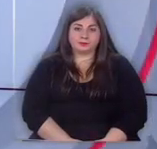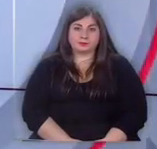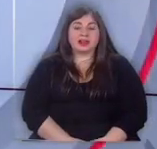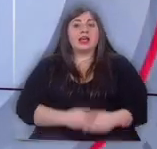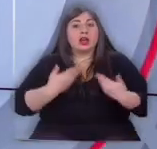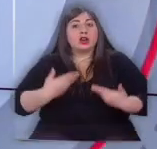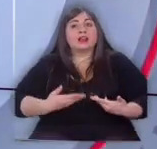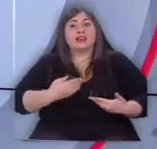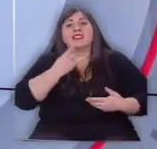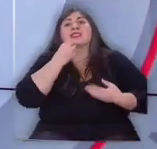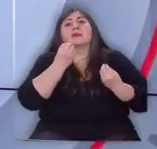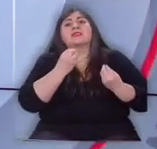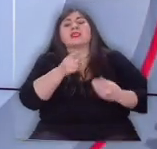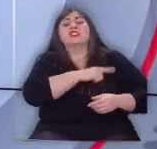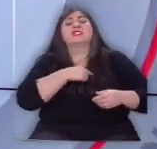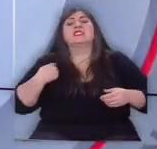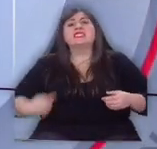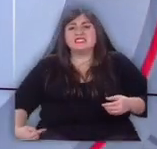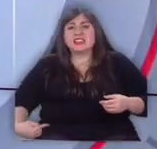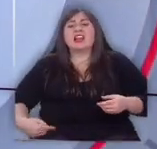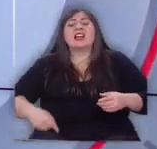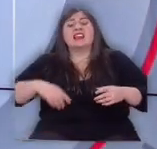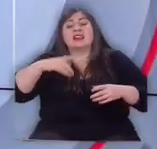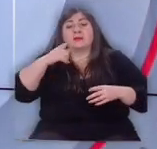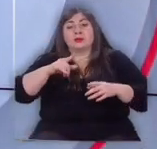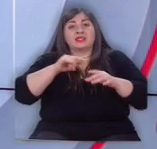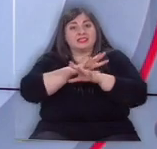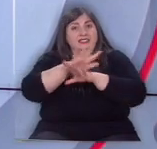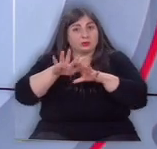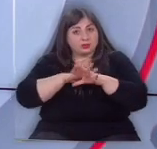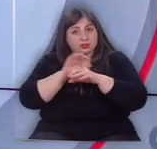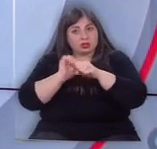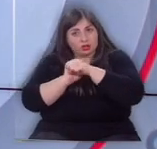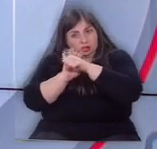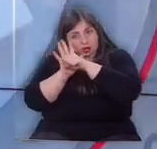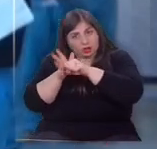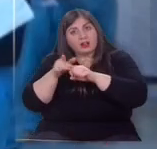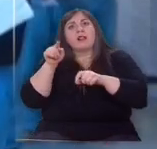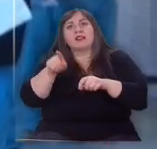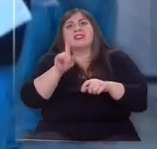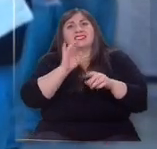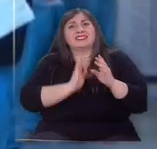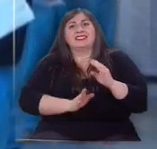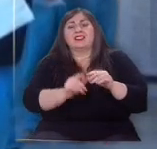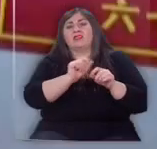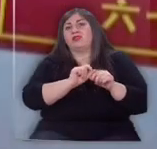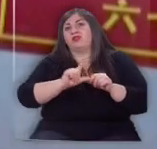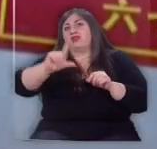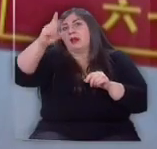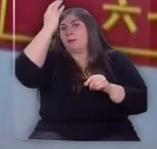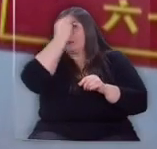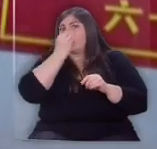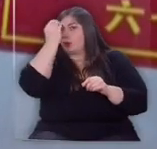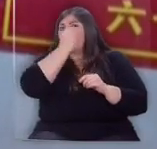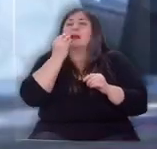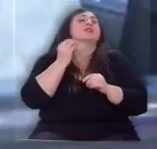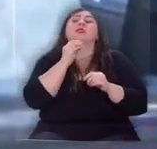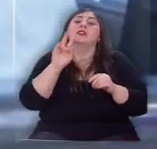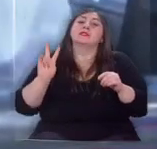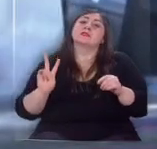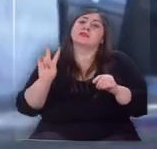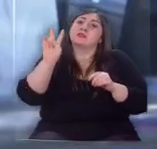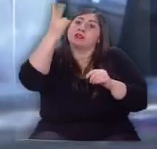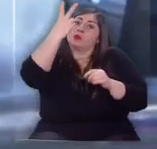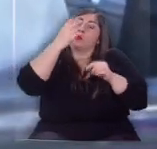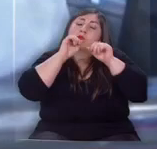Revisamos ahora lo que está pasando en China, porque los casos importados del coronavirus siguen al alza en ese país, lo que genera, por supuesto, una preocupación por una posible segunda